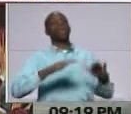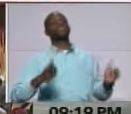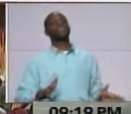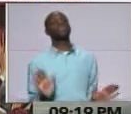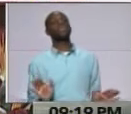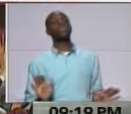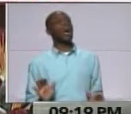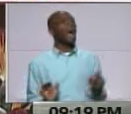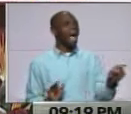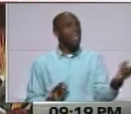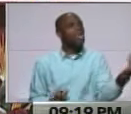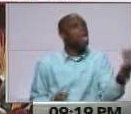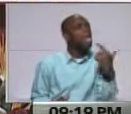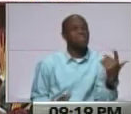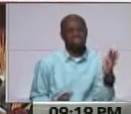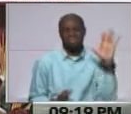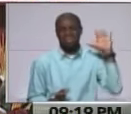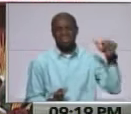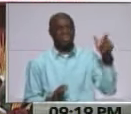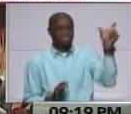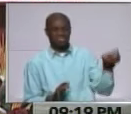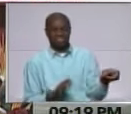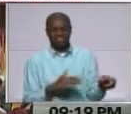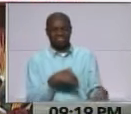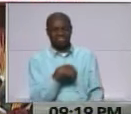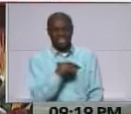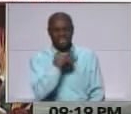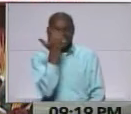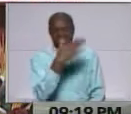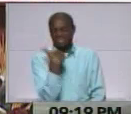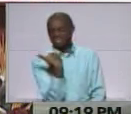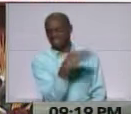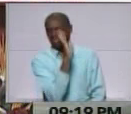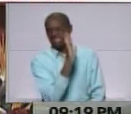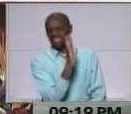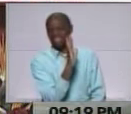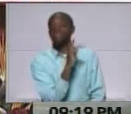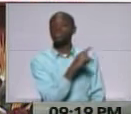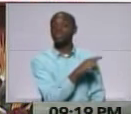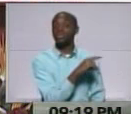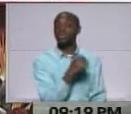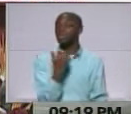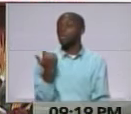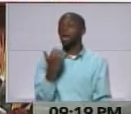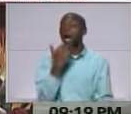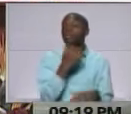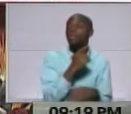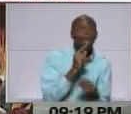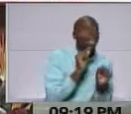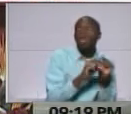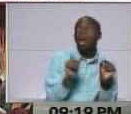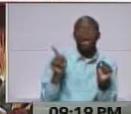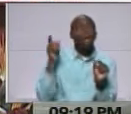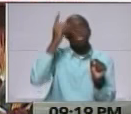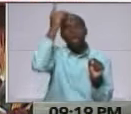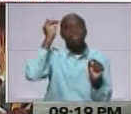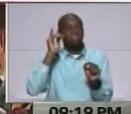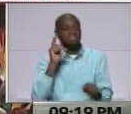tienen moral. Para nada, ¿ves? Entonces ellos se alegran. Ay, mira lo que dijo tal persona. Bien bolsas que